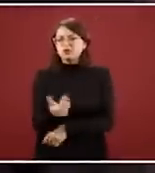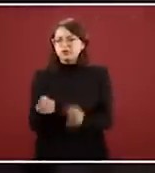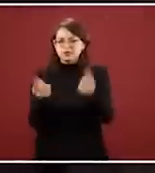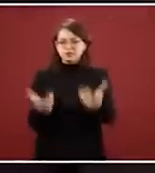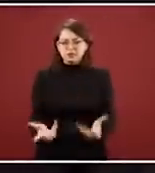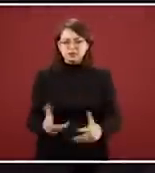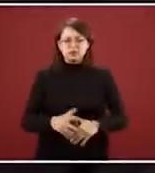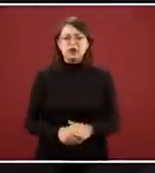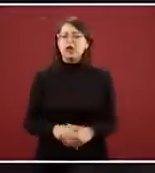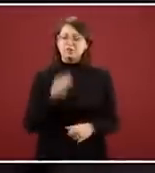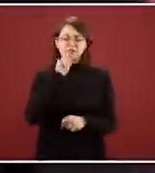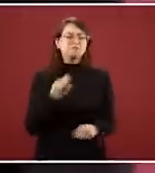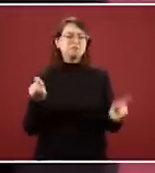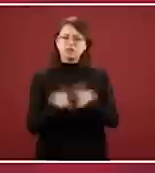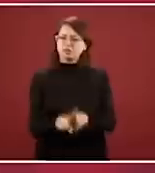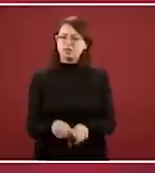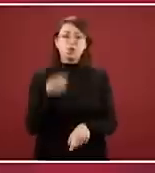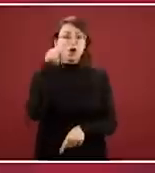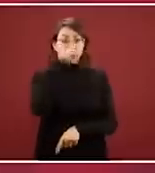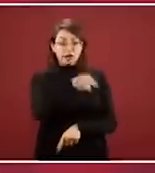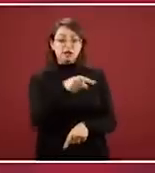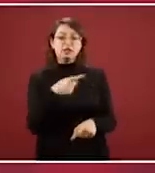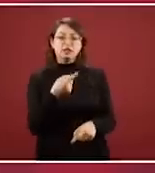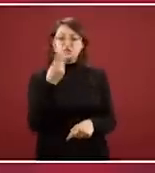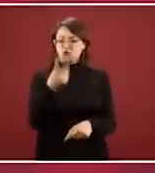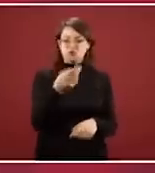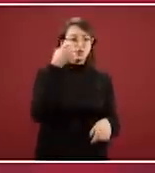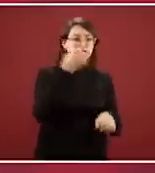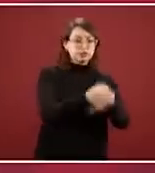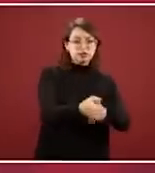cuando empiecen las campañas ya no voy a esos estados,